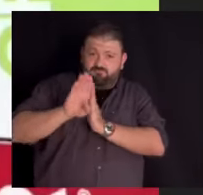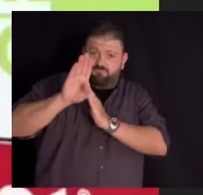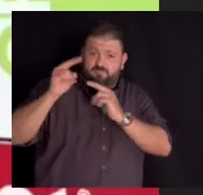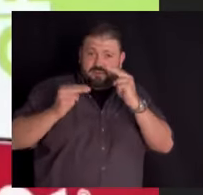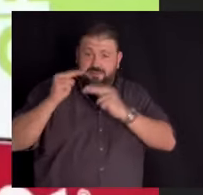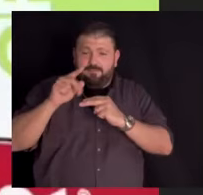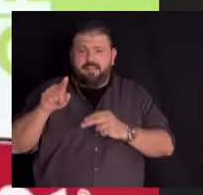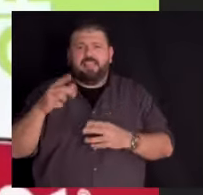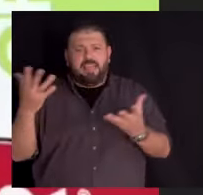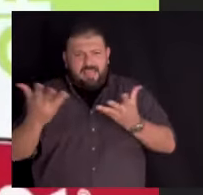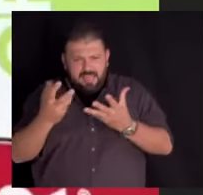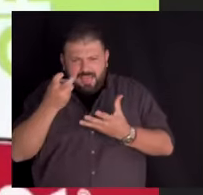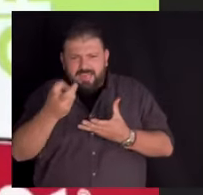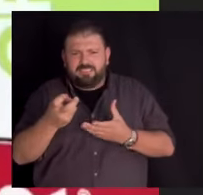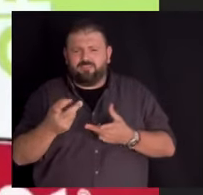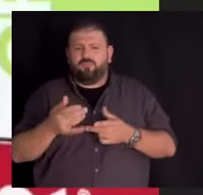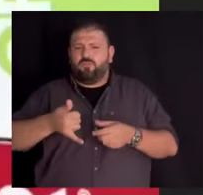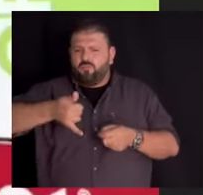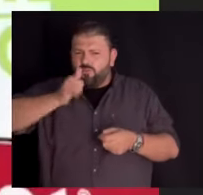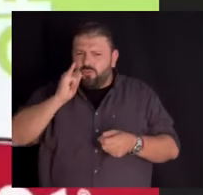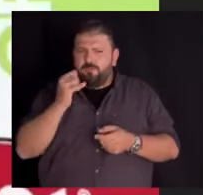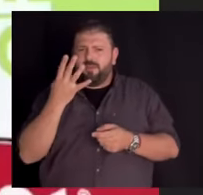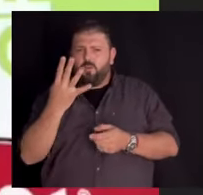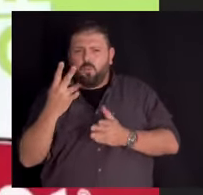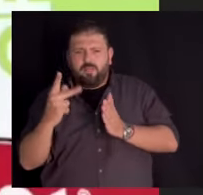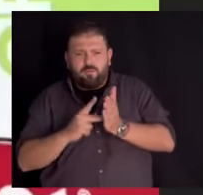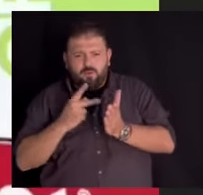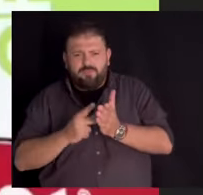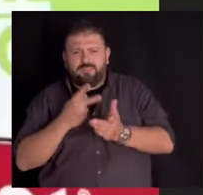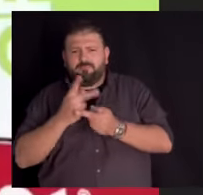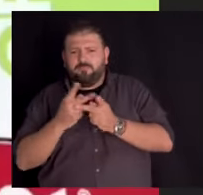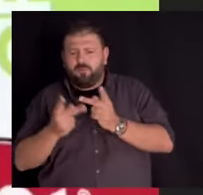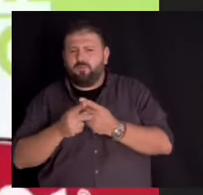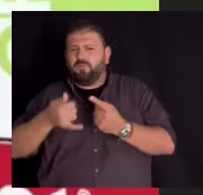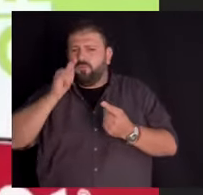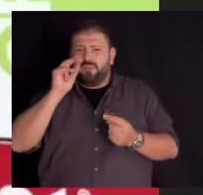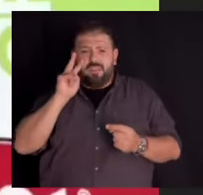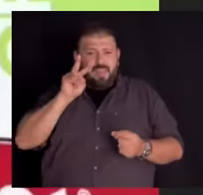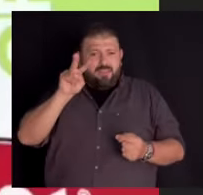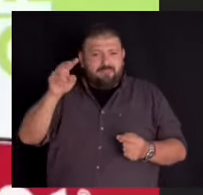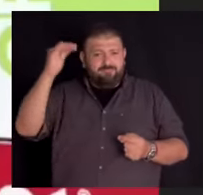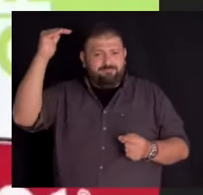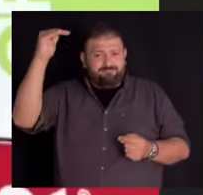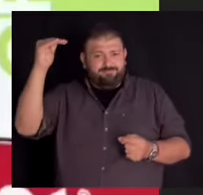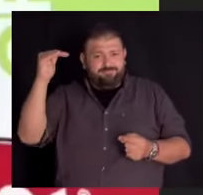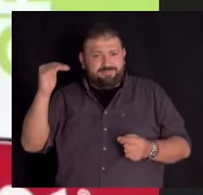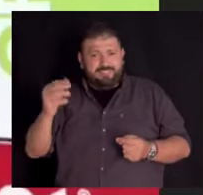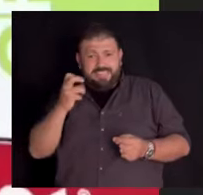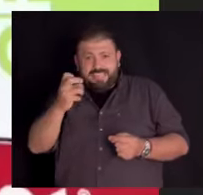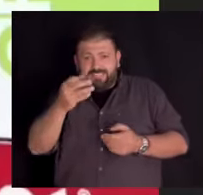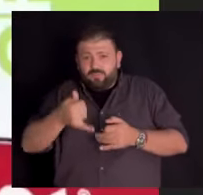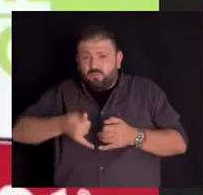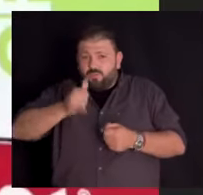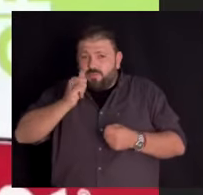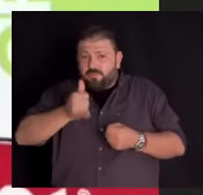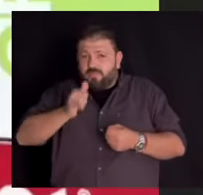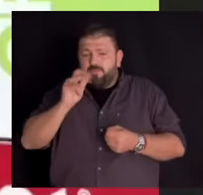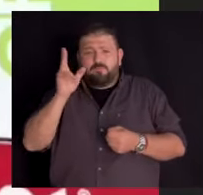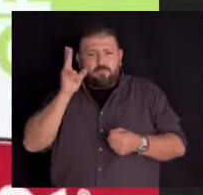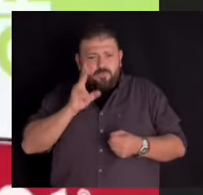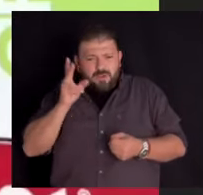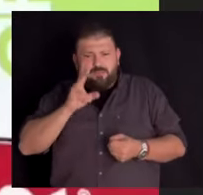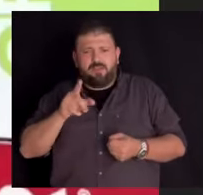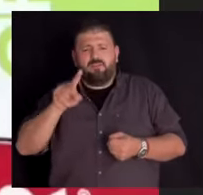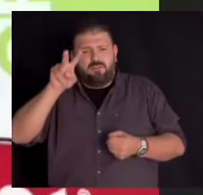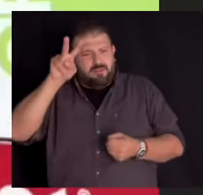el producto 4 veces al día. Ahí lo tienen, la mezcla Power Maker Optimus Estar Bien OmniPlus. Pruébenlo. Y